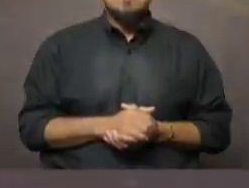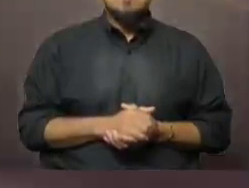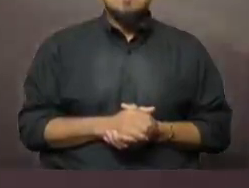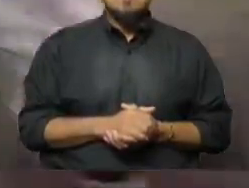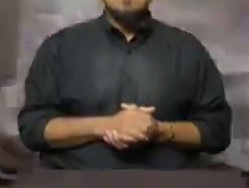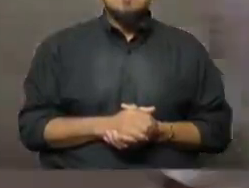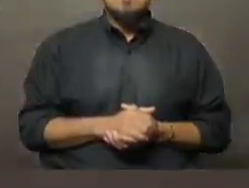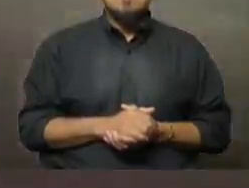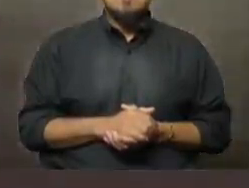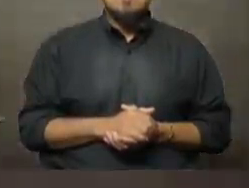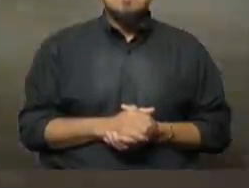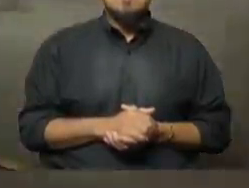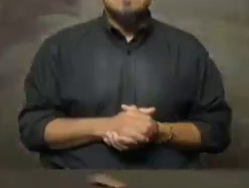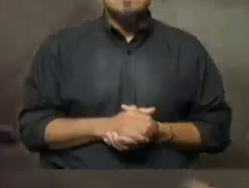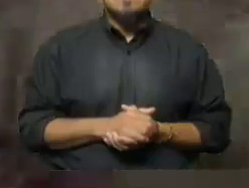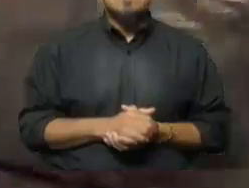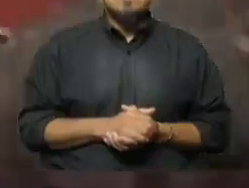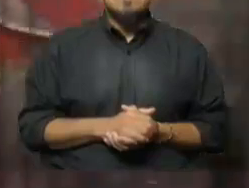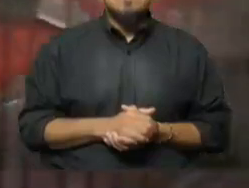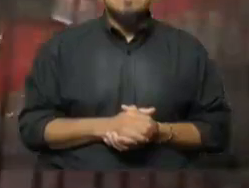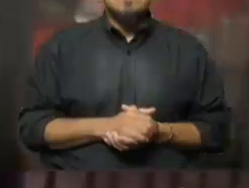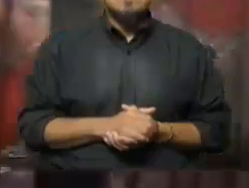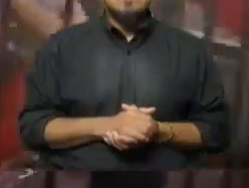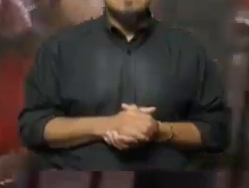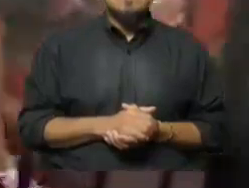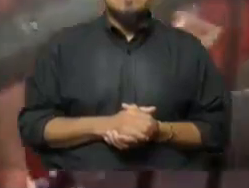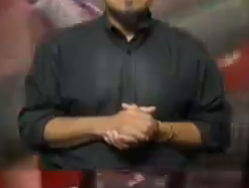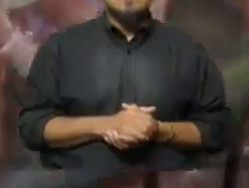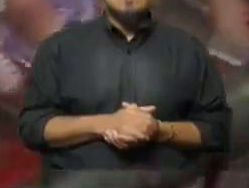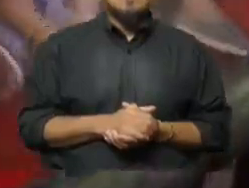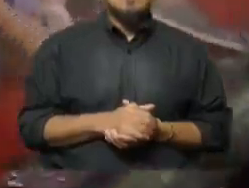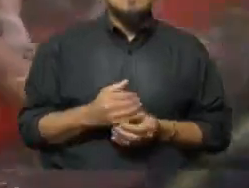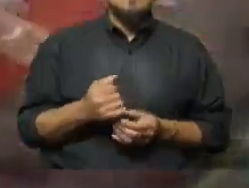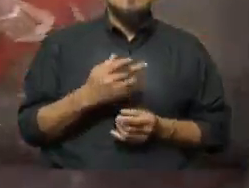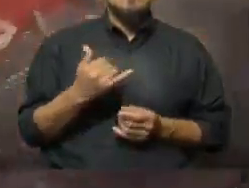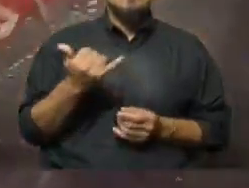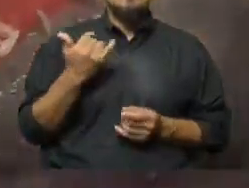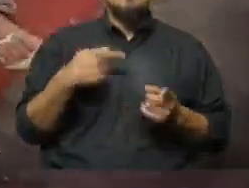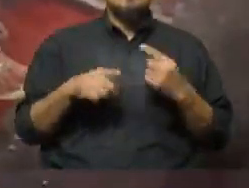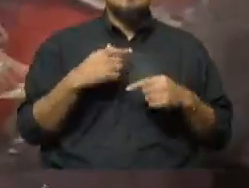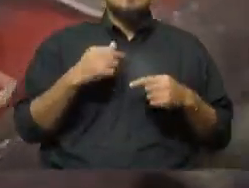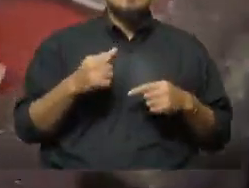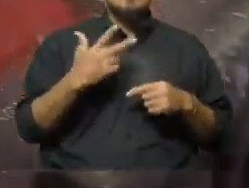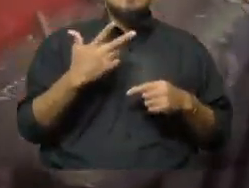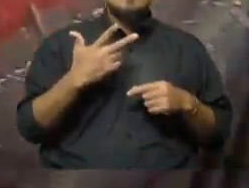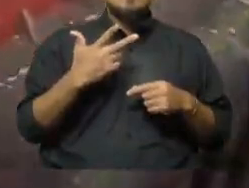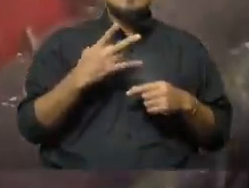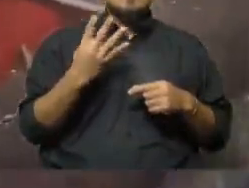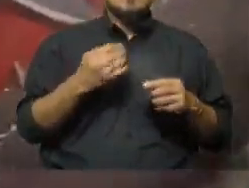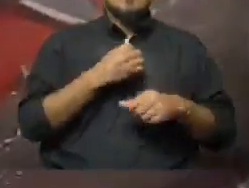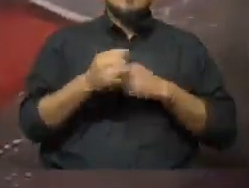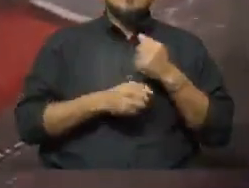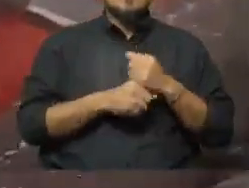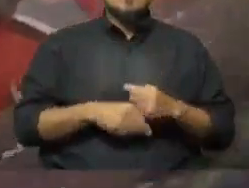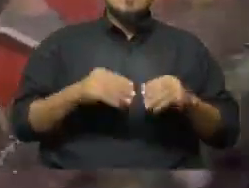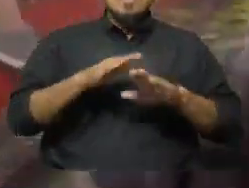Buenas, hola, ¿cómo estás? ¿Todo bien? Bien, ¿no? ¿Hace cuánto venís al carnaval? Y desde chica, tengo 30 y casi 34 y vengo desde chica a